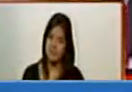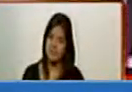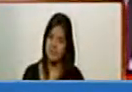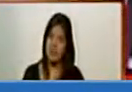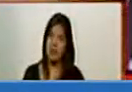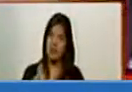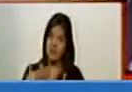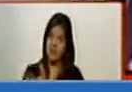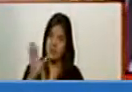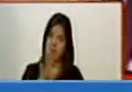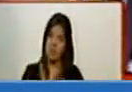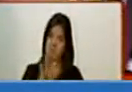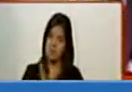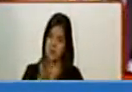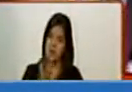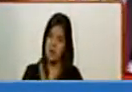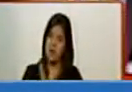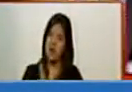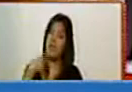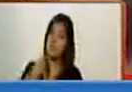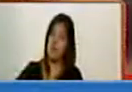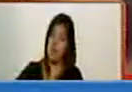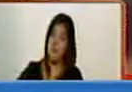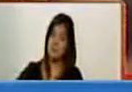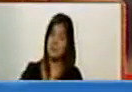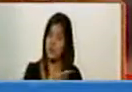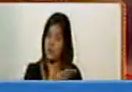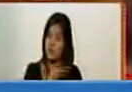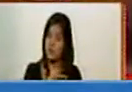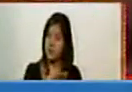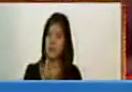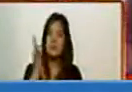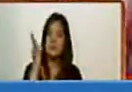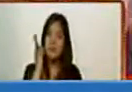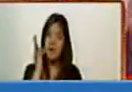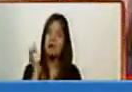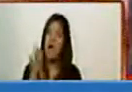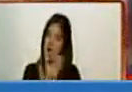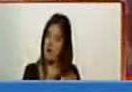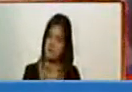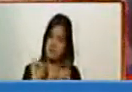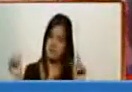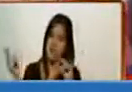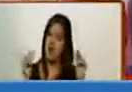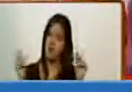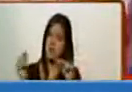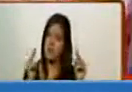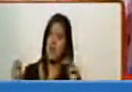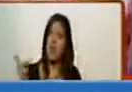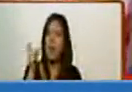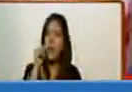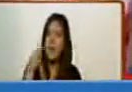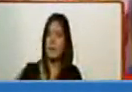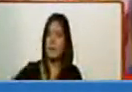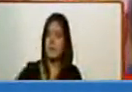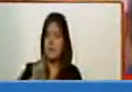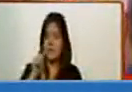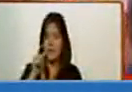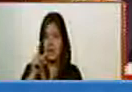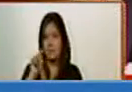anunciar desde la presidencia pro tempore, como lo hemos conversado con el presidente Tabaré